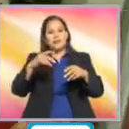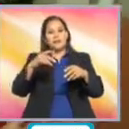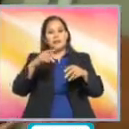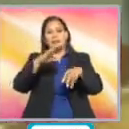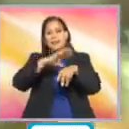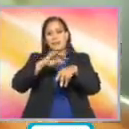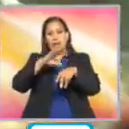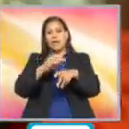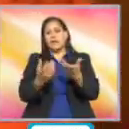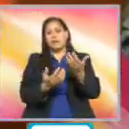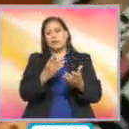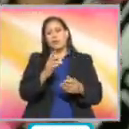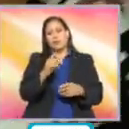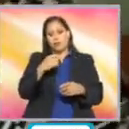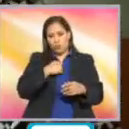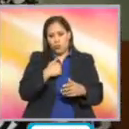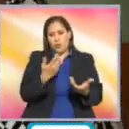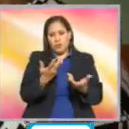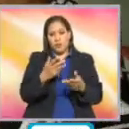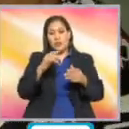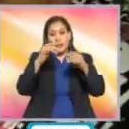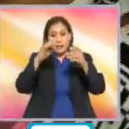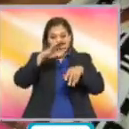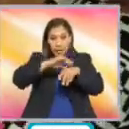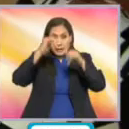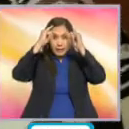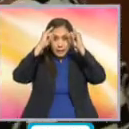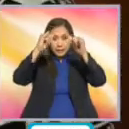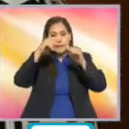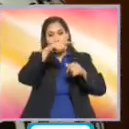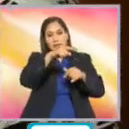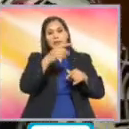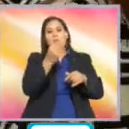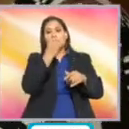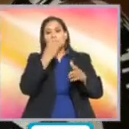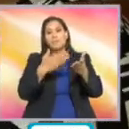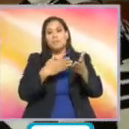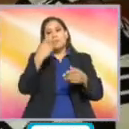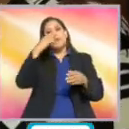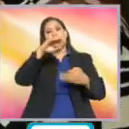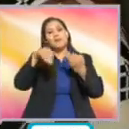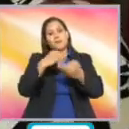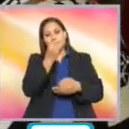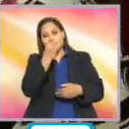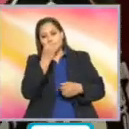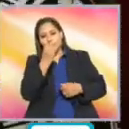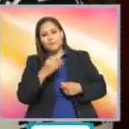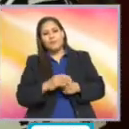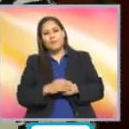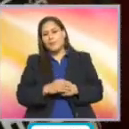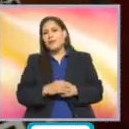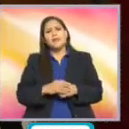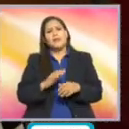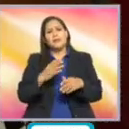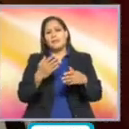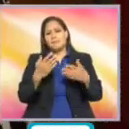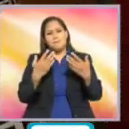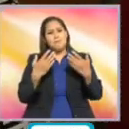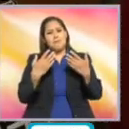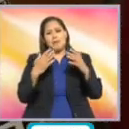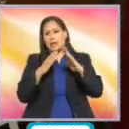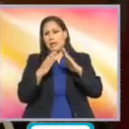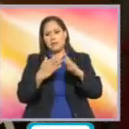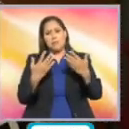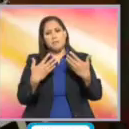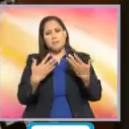la carne es carne de res que ella me hace de comer también para que comamos todos y es casera todo aquí